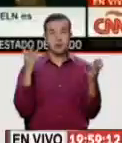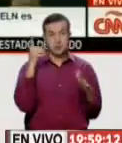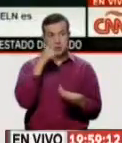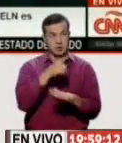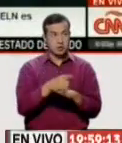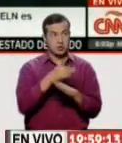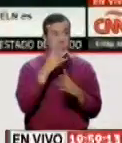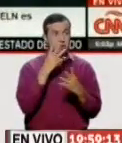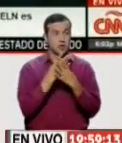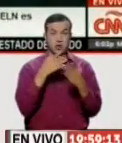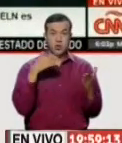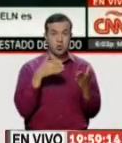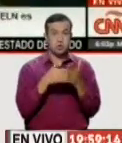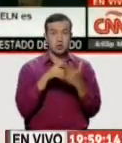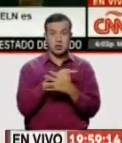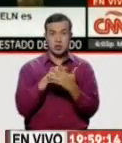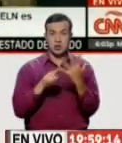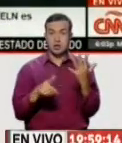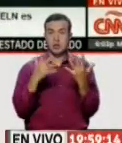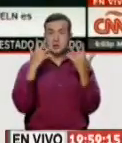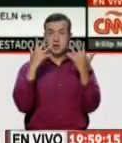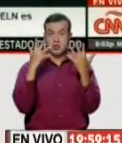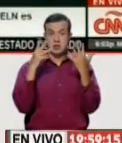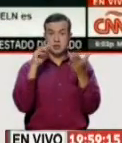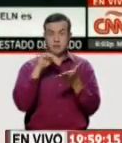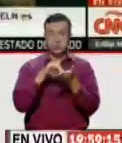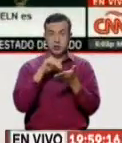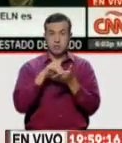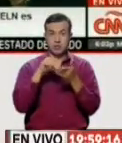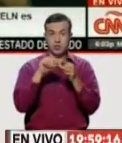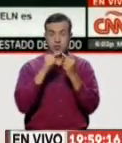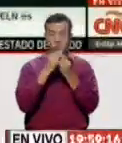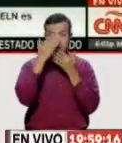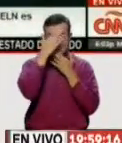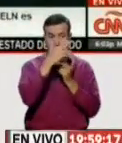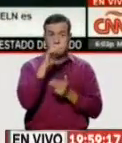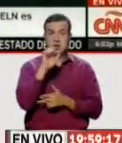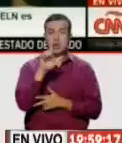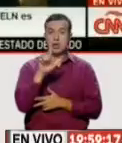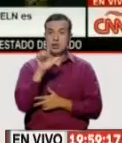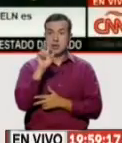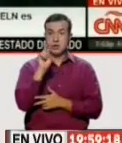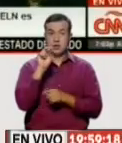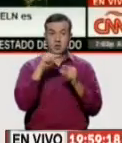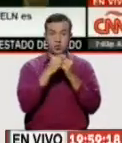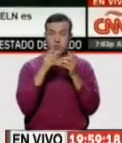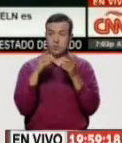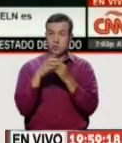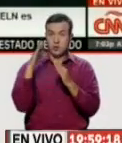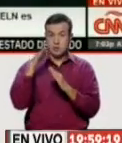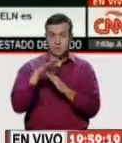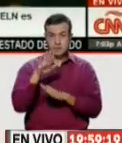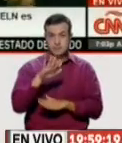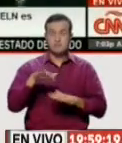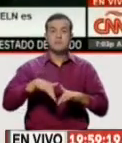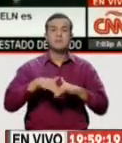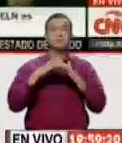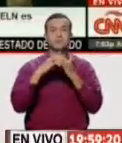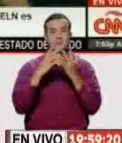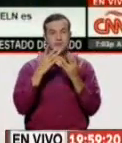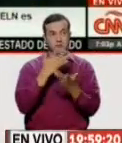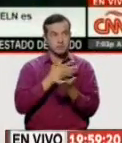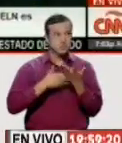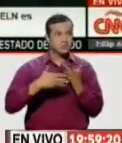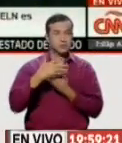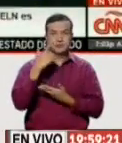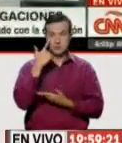de captura en contra de los 10 integrantes del Ejército de Liberación Nacional que forman la Delegación de Paz. Con ello se reactivan además las